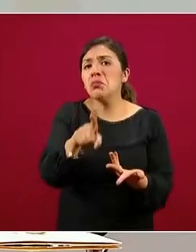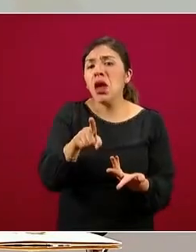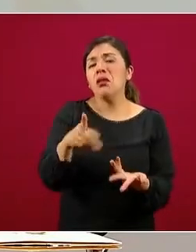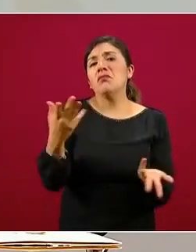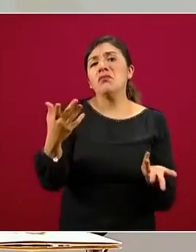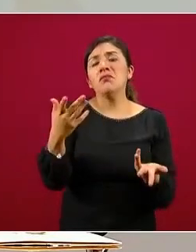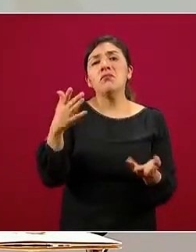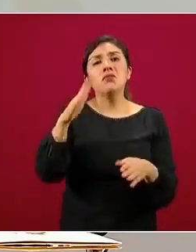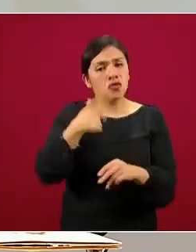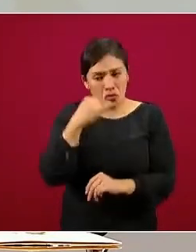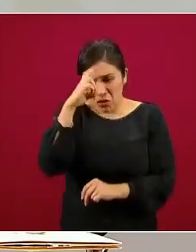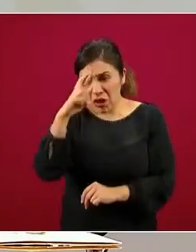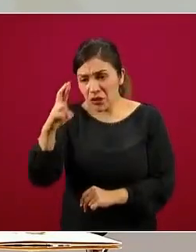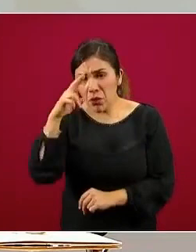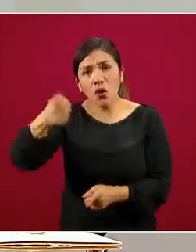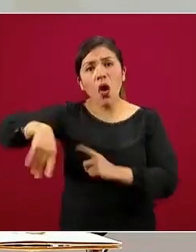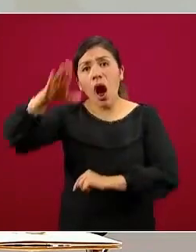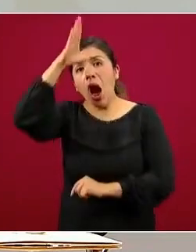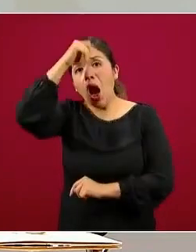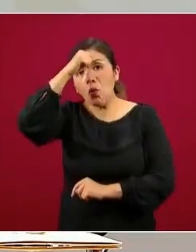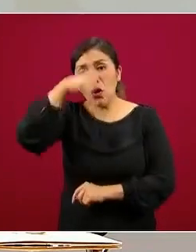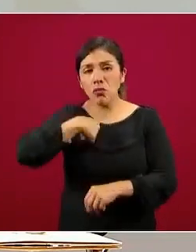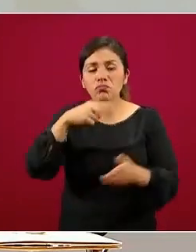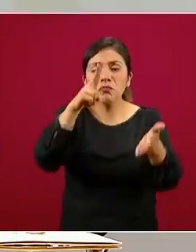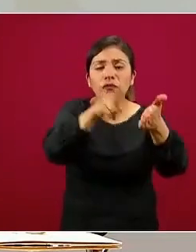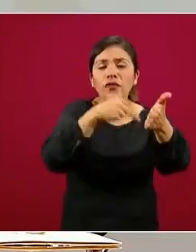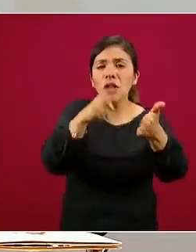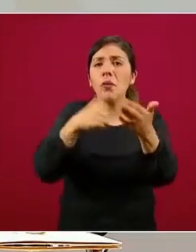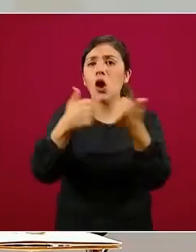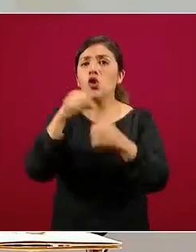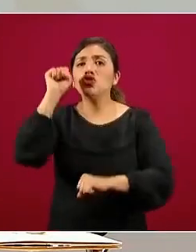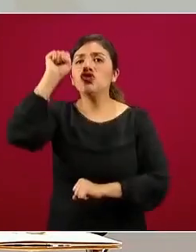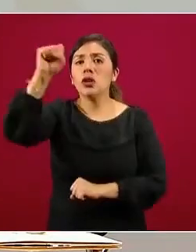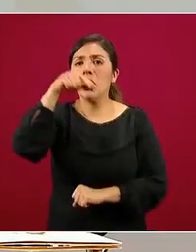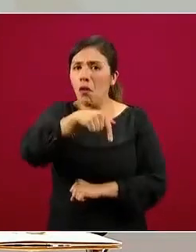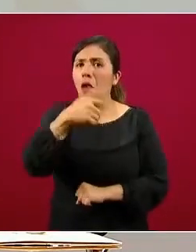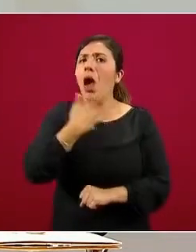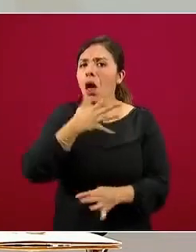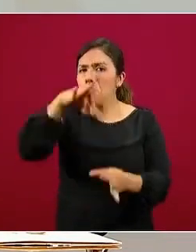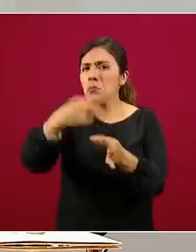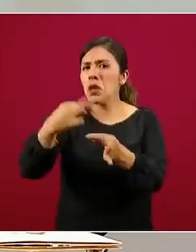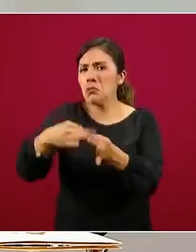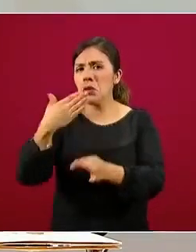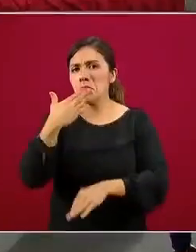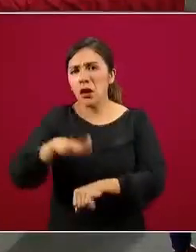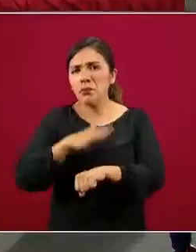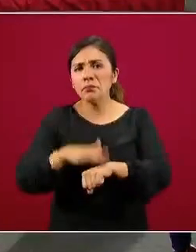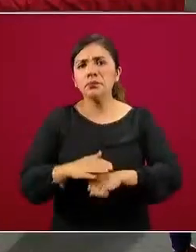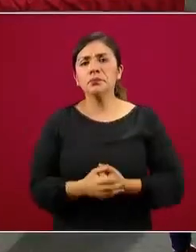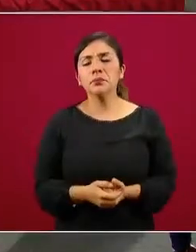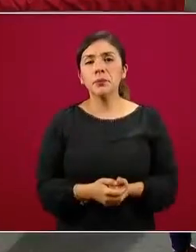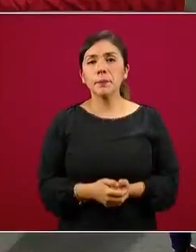sobretodo respetuosos de los acuerdos que hemos hecho con el sindicato que se han ido se han ido cumpliendo